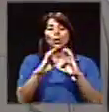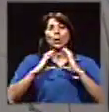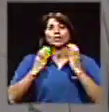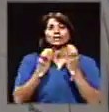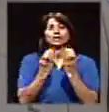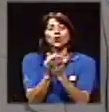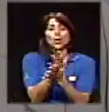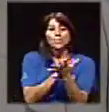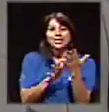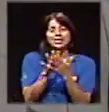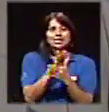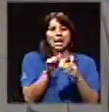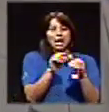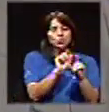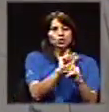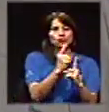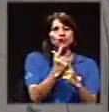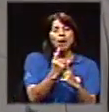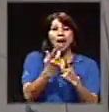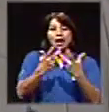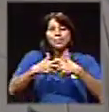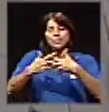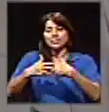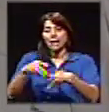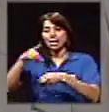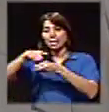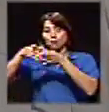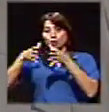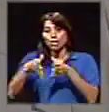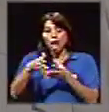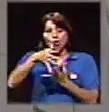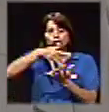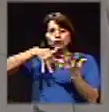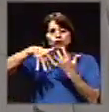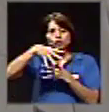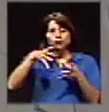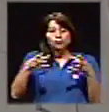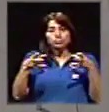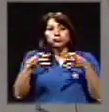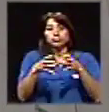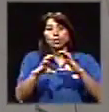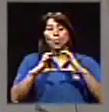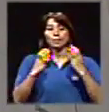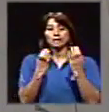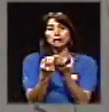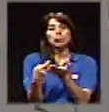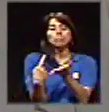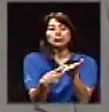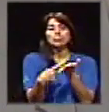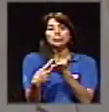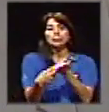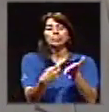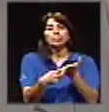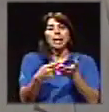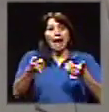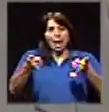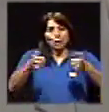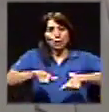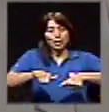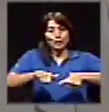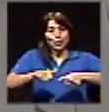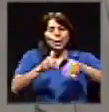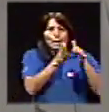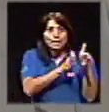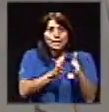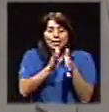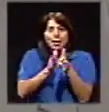sectores sociales, empresariales y diputados. Se llegó a un acuerdo sobre un plan fiscal para arreglar algunos de los